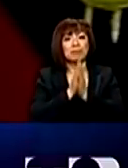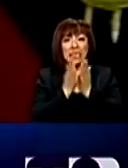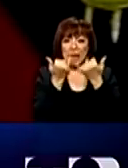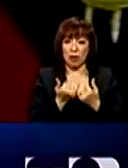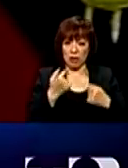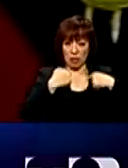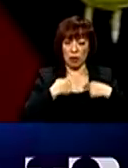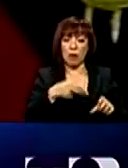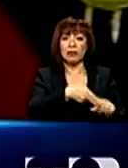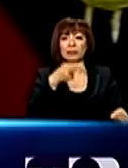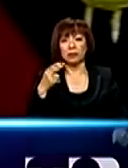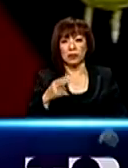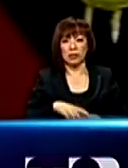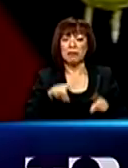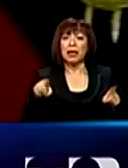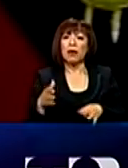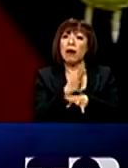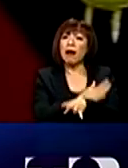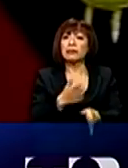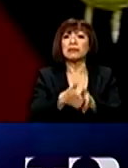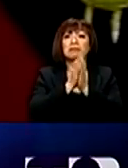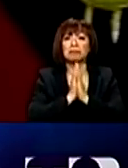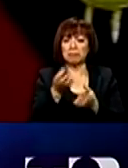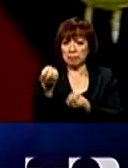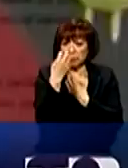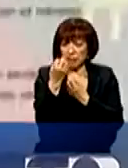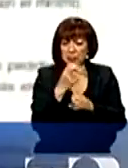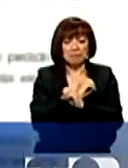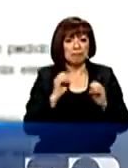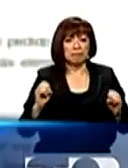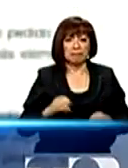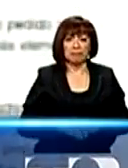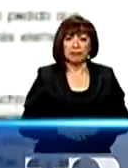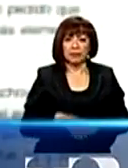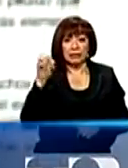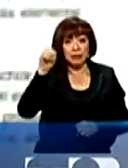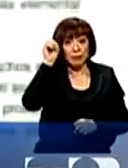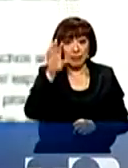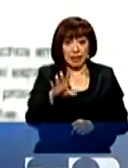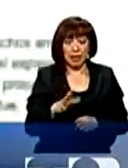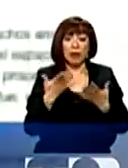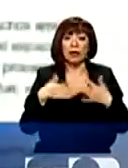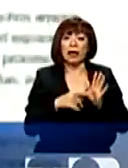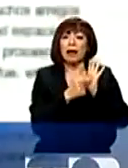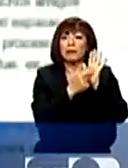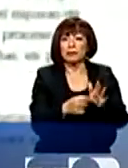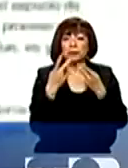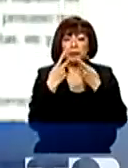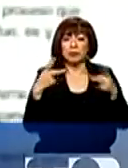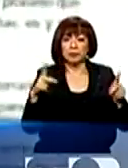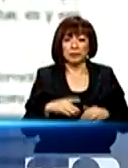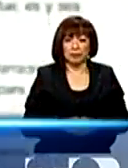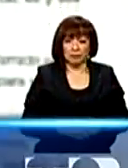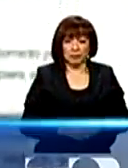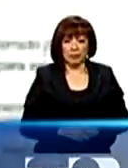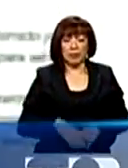renuncie sin al menos solicitarme que comparezca a dar una explicación. El video, acompañado por un comunicado que se hizo público previamente, llegó